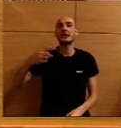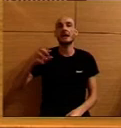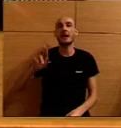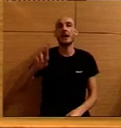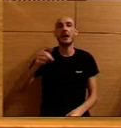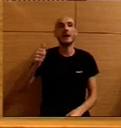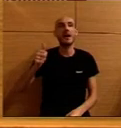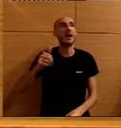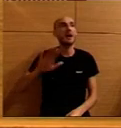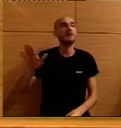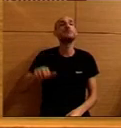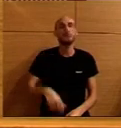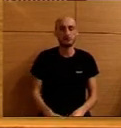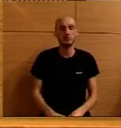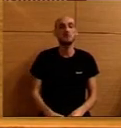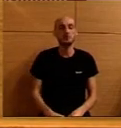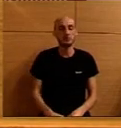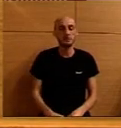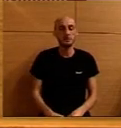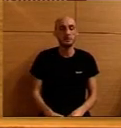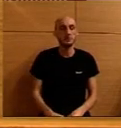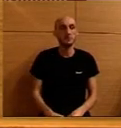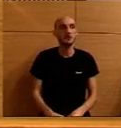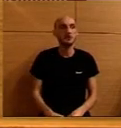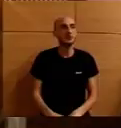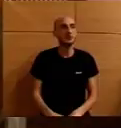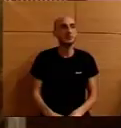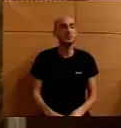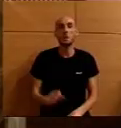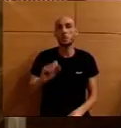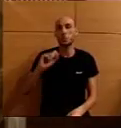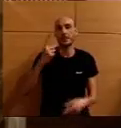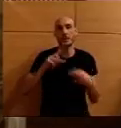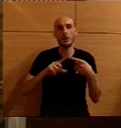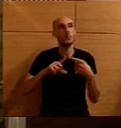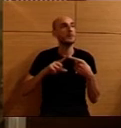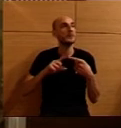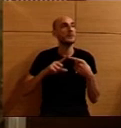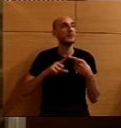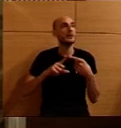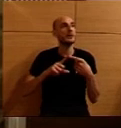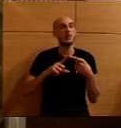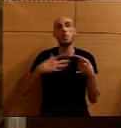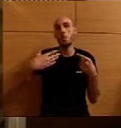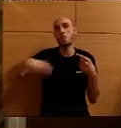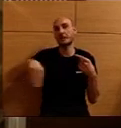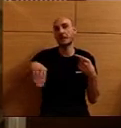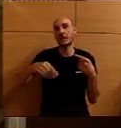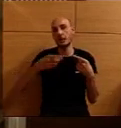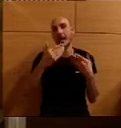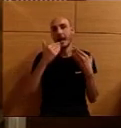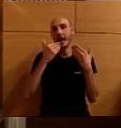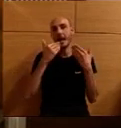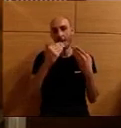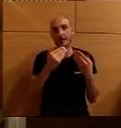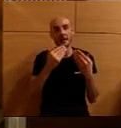Ciudadanos Mandit, que no me será la señora Gil. Señor Segarra. Sí, en primer lloc, senyor president, donar-li les gràcies per la seva